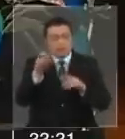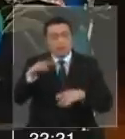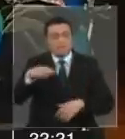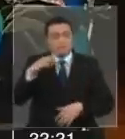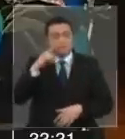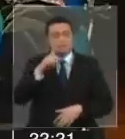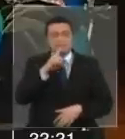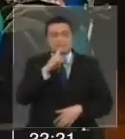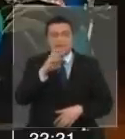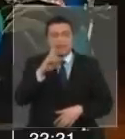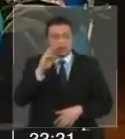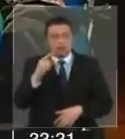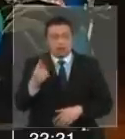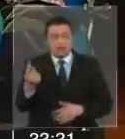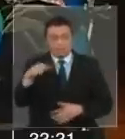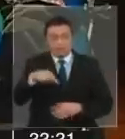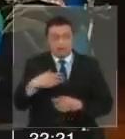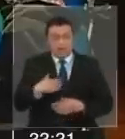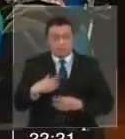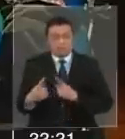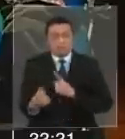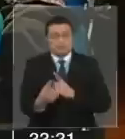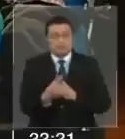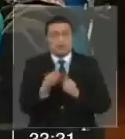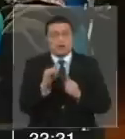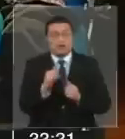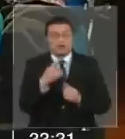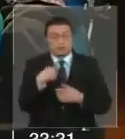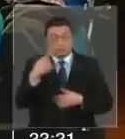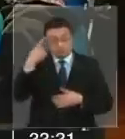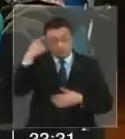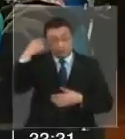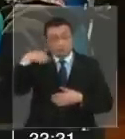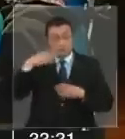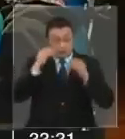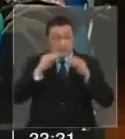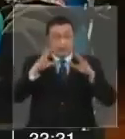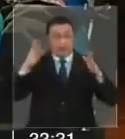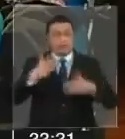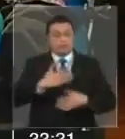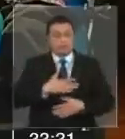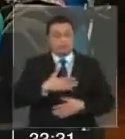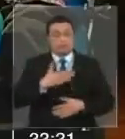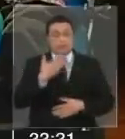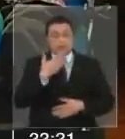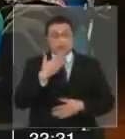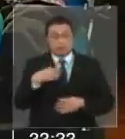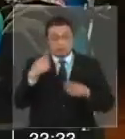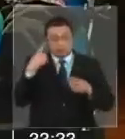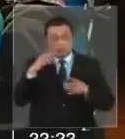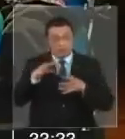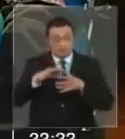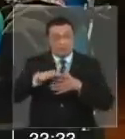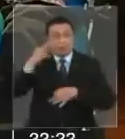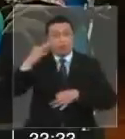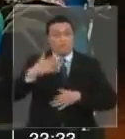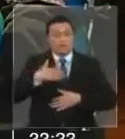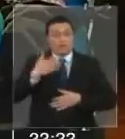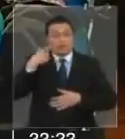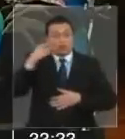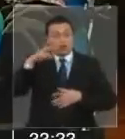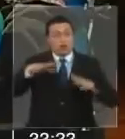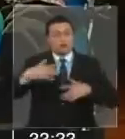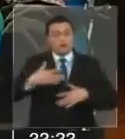que venía a mí y descifrarme también, porque fue descubrirme, conocerme,